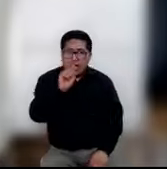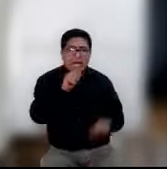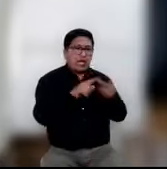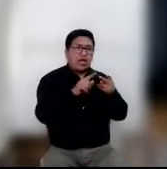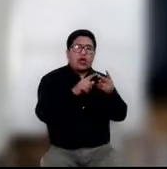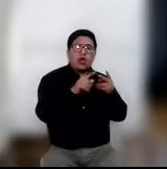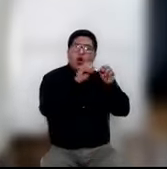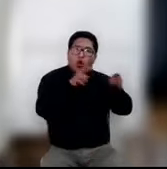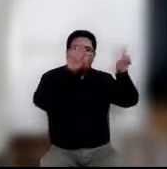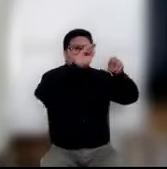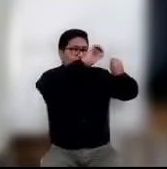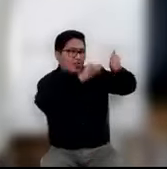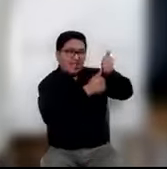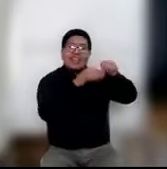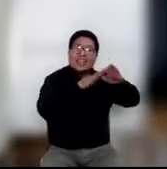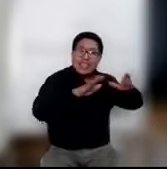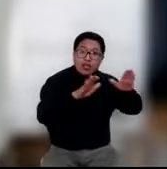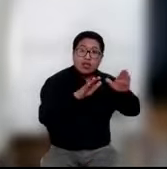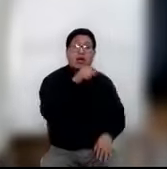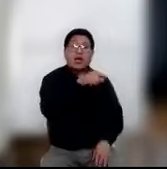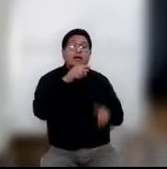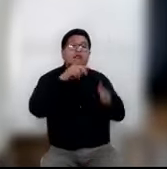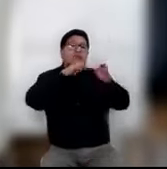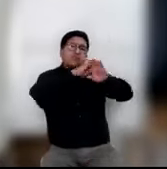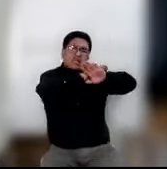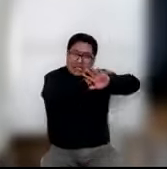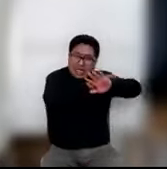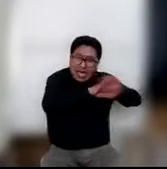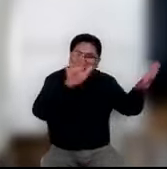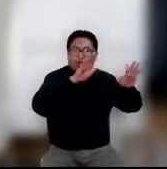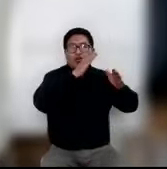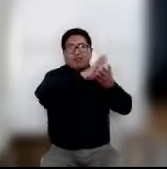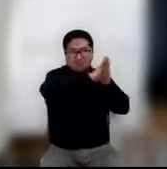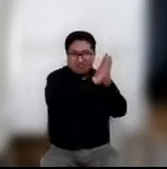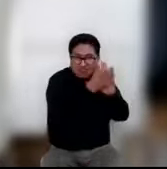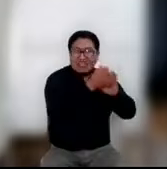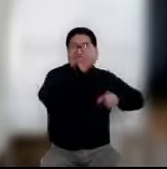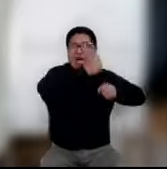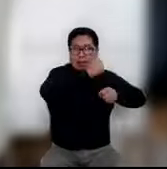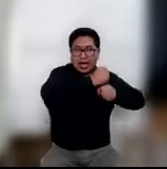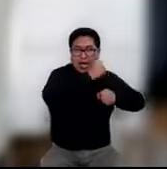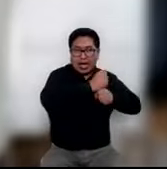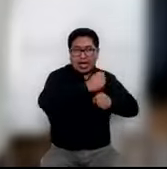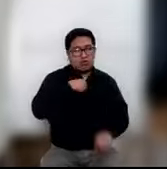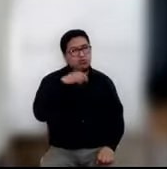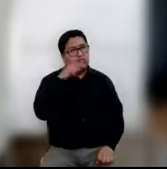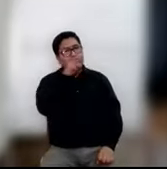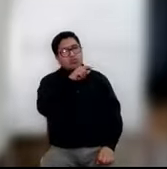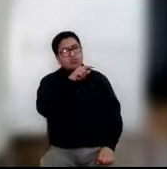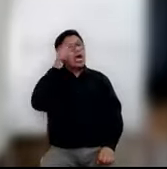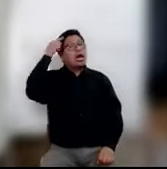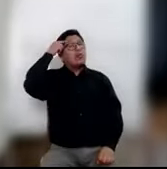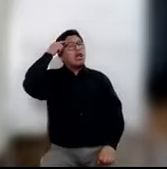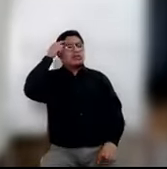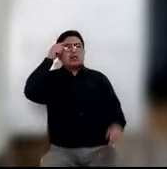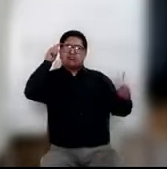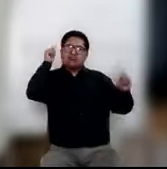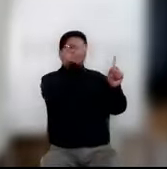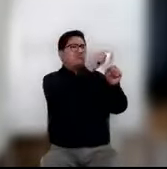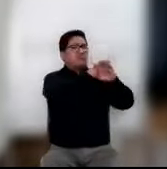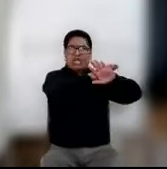organizaciones que es la erradicación del trabajo infantil nosotros nos hemos llamado a los erradicación istas y nosotros que